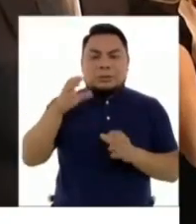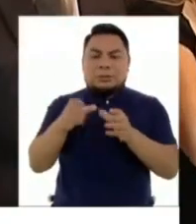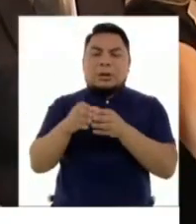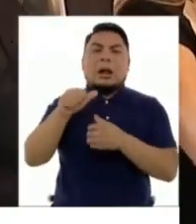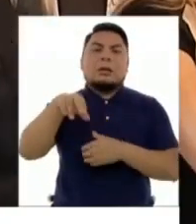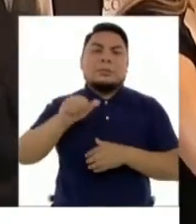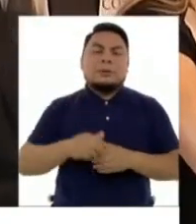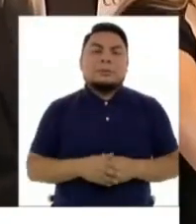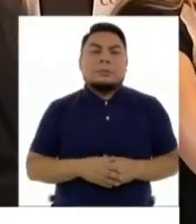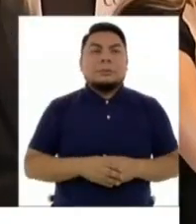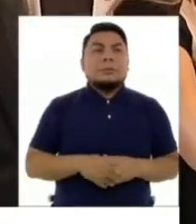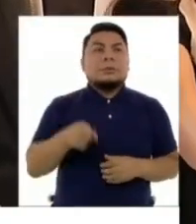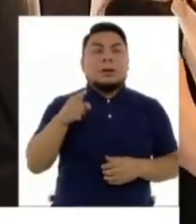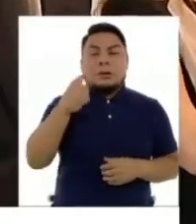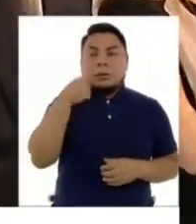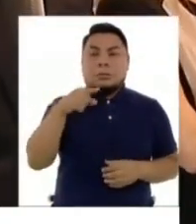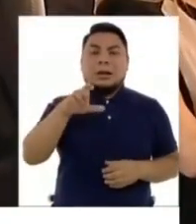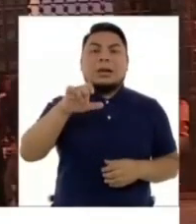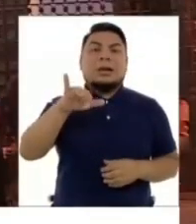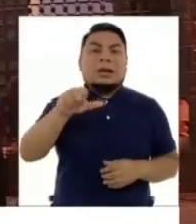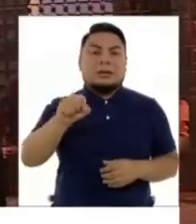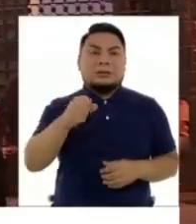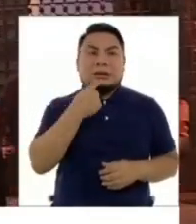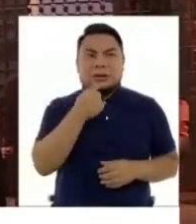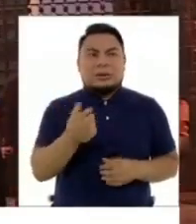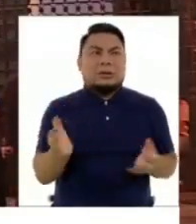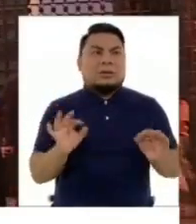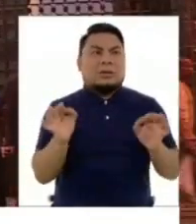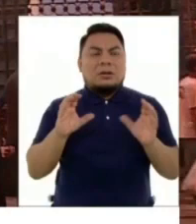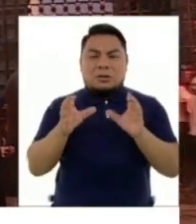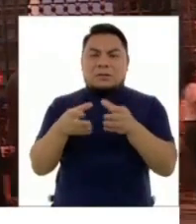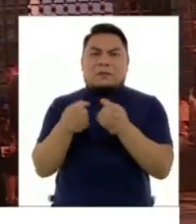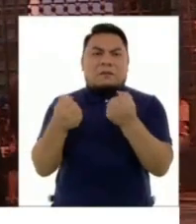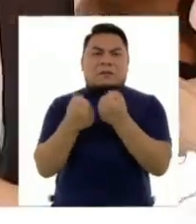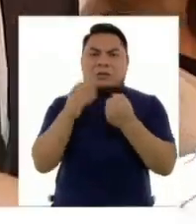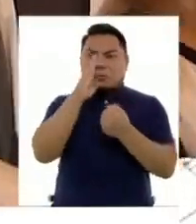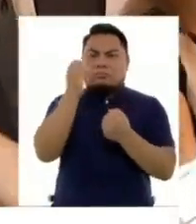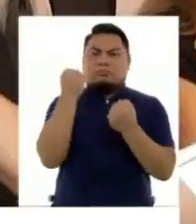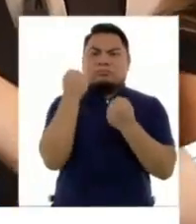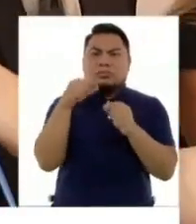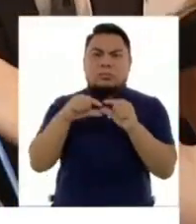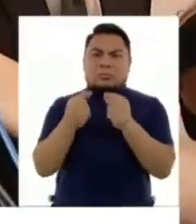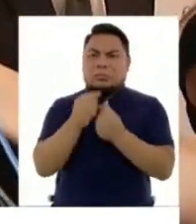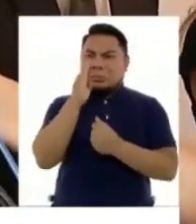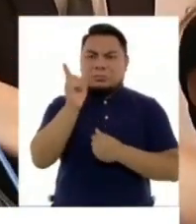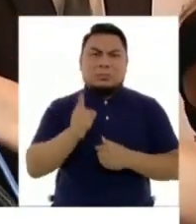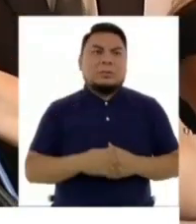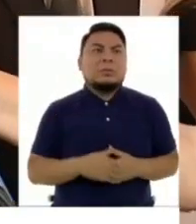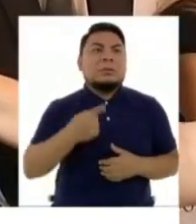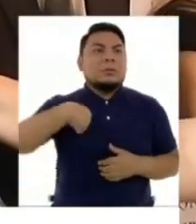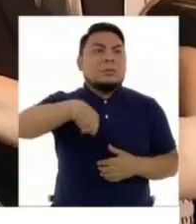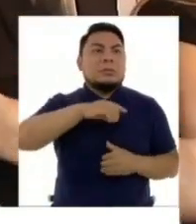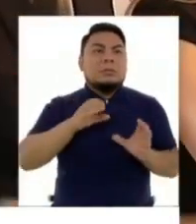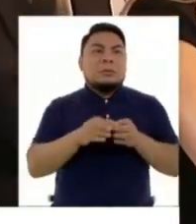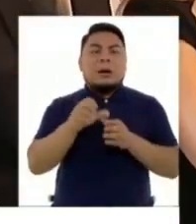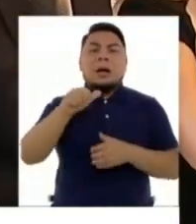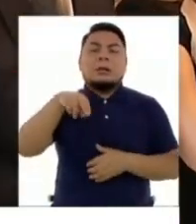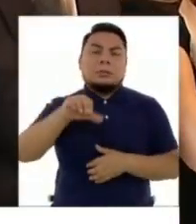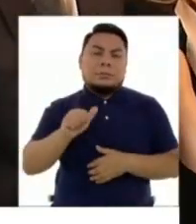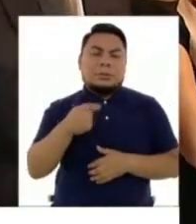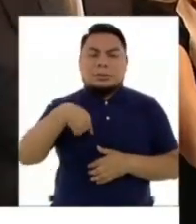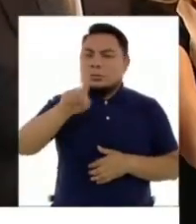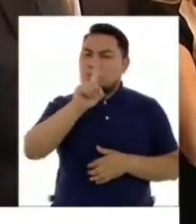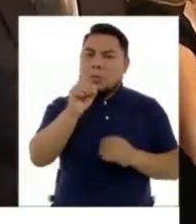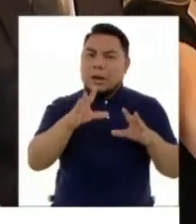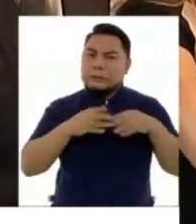Peruano. Elías Rodríguez negó la existencia de una fuerza de choque. Que en nombre del Partido Aprista Peruano rechazamos